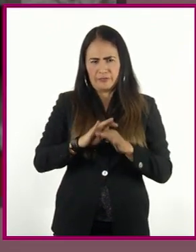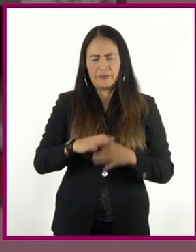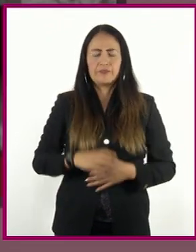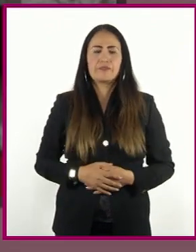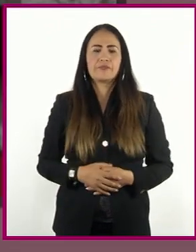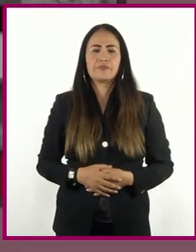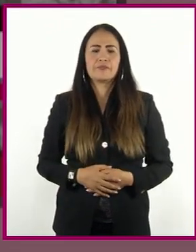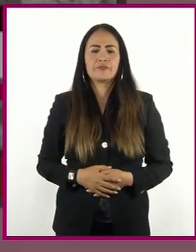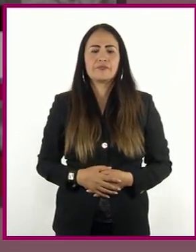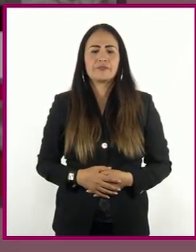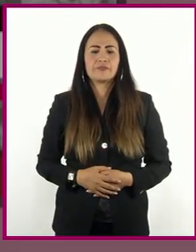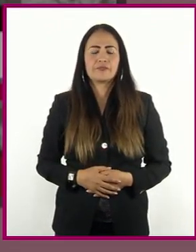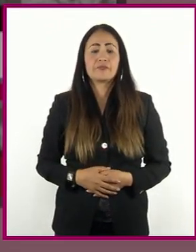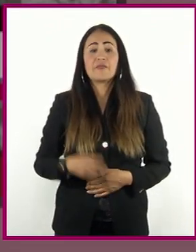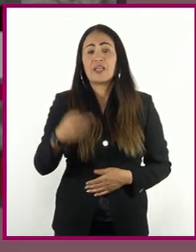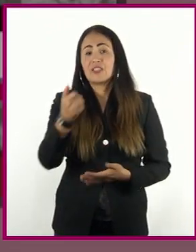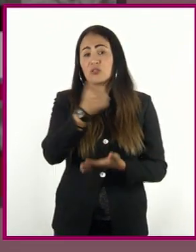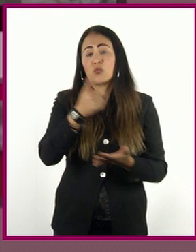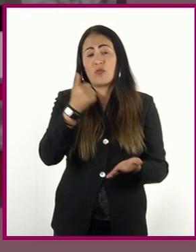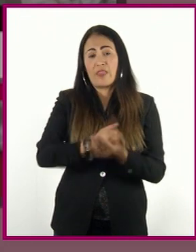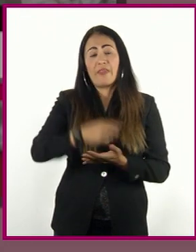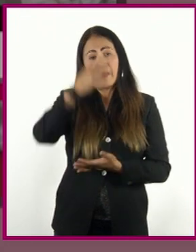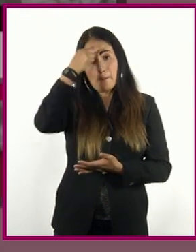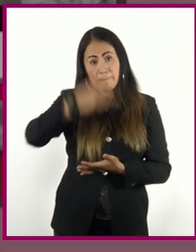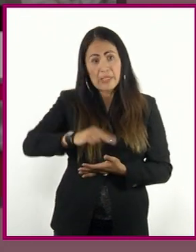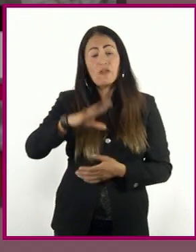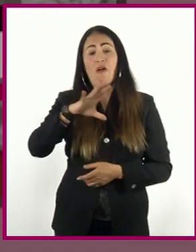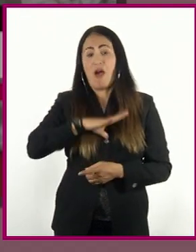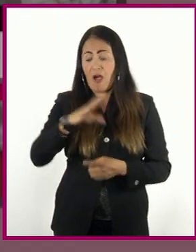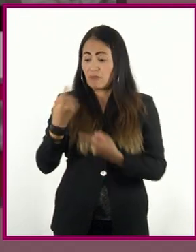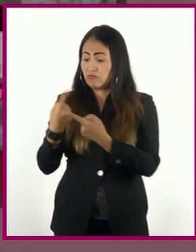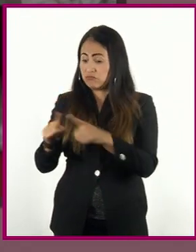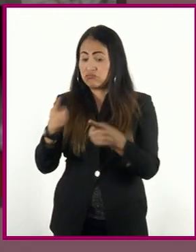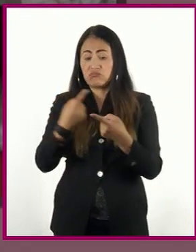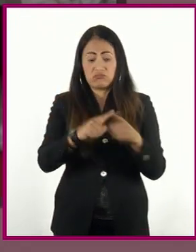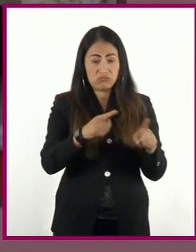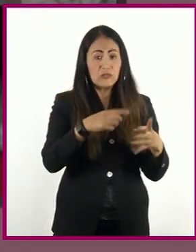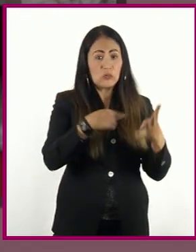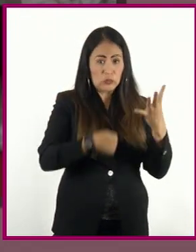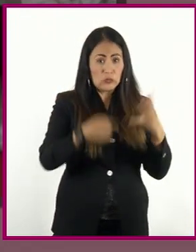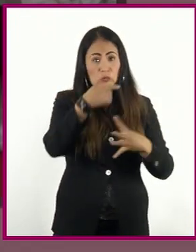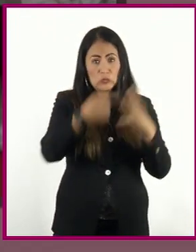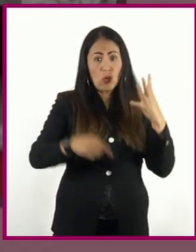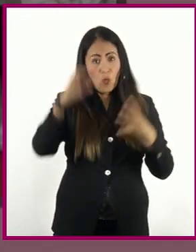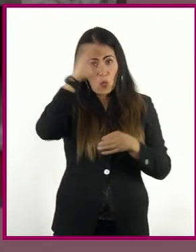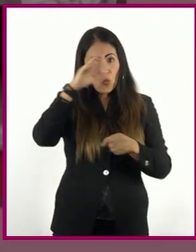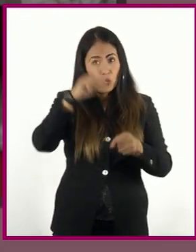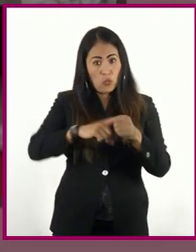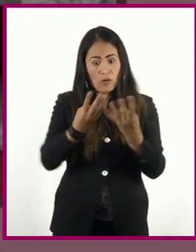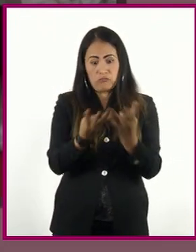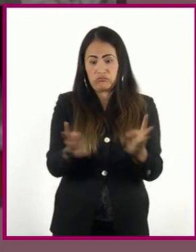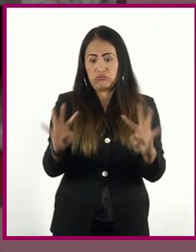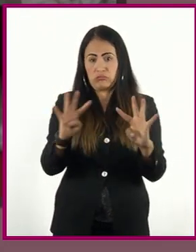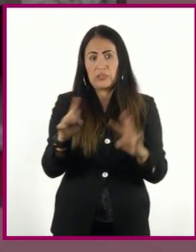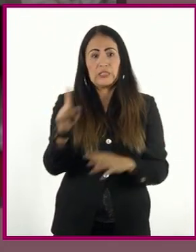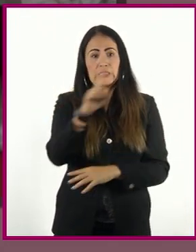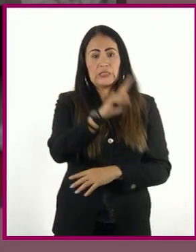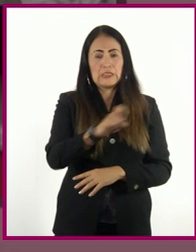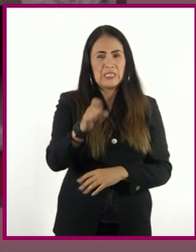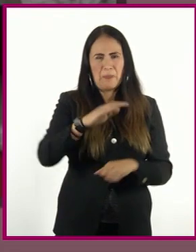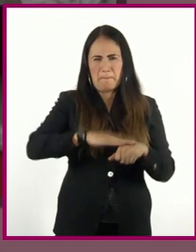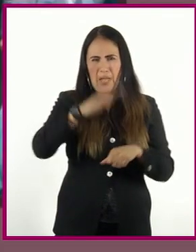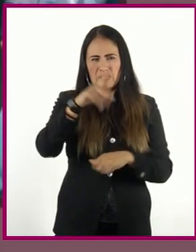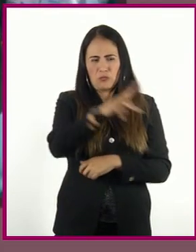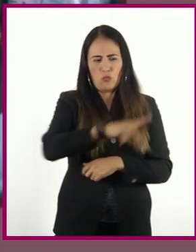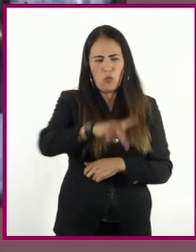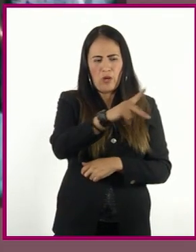Y esto nos hace ver que la Ciudad de México tiene una diversidad cultural con más de 100 y tantos pueblos, más